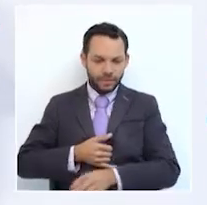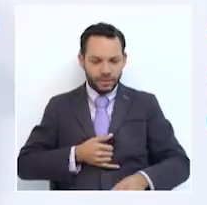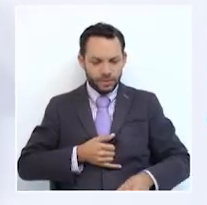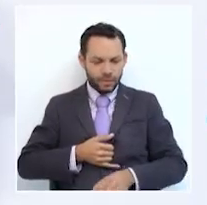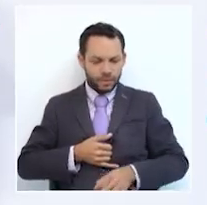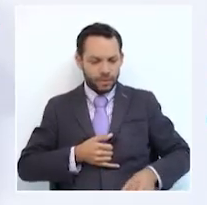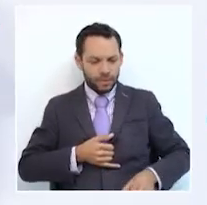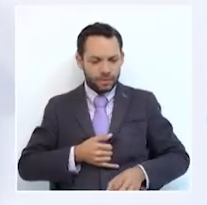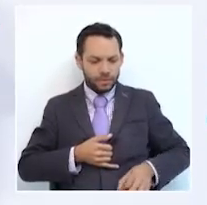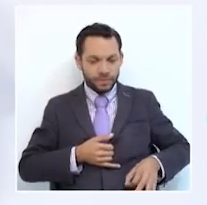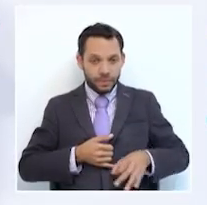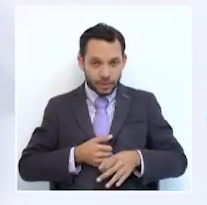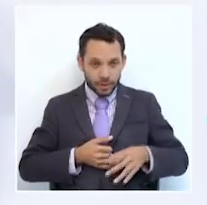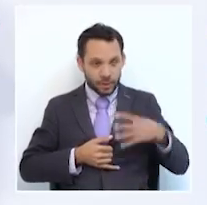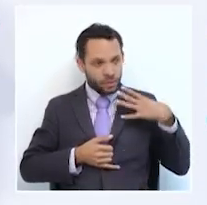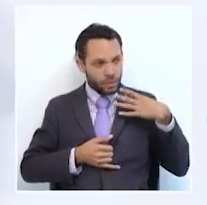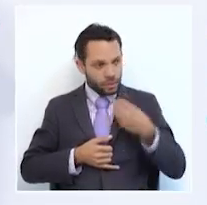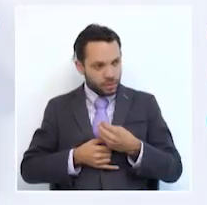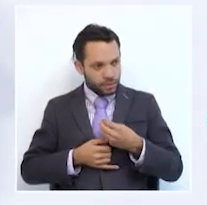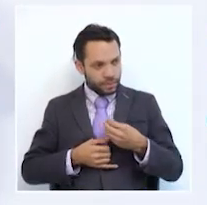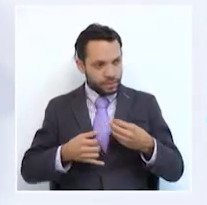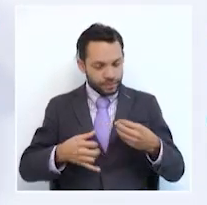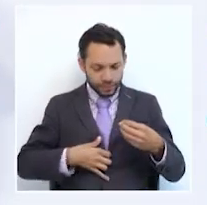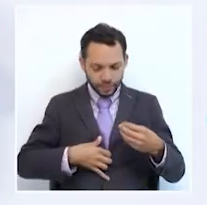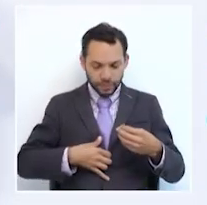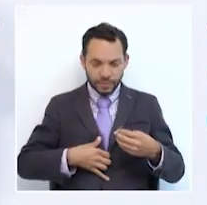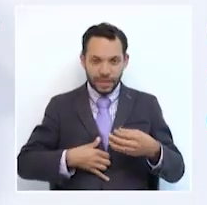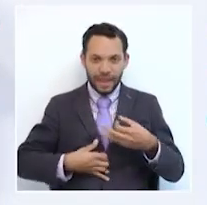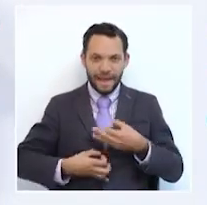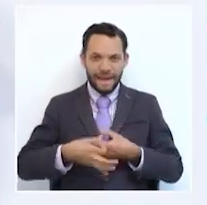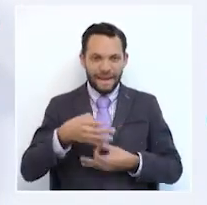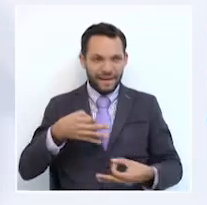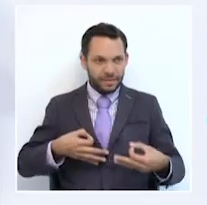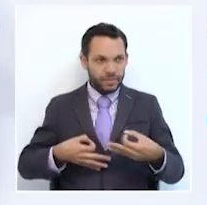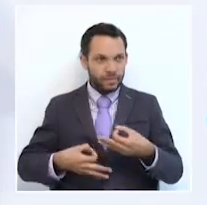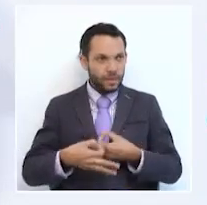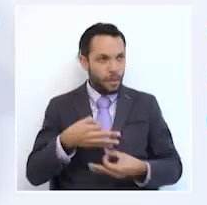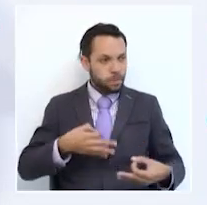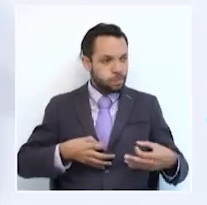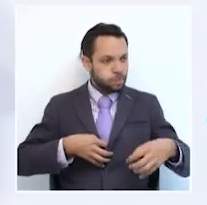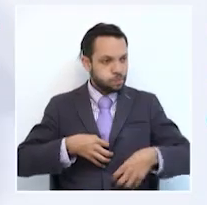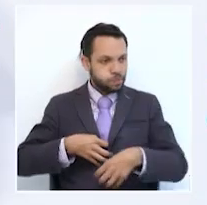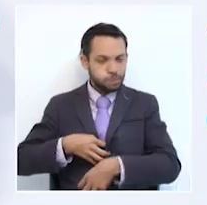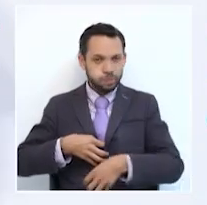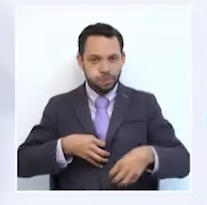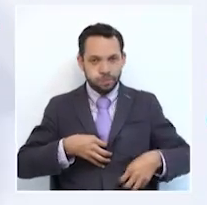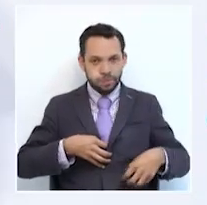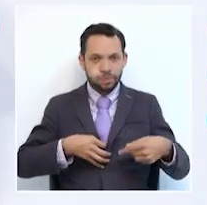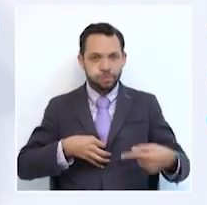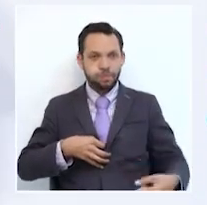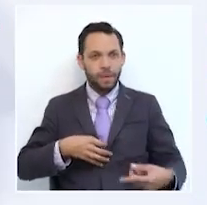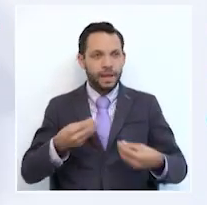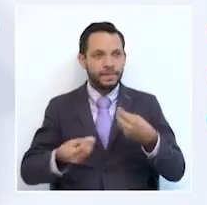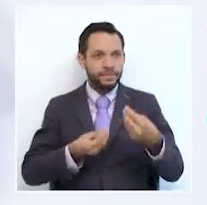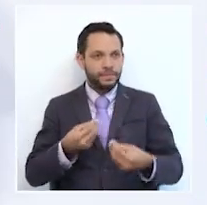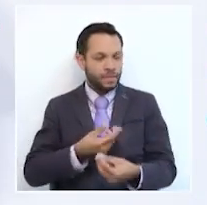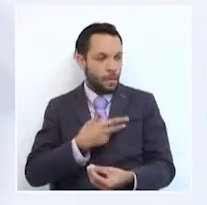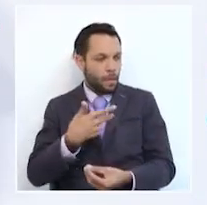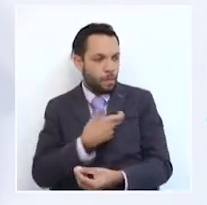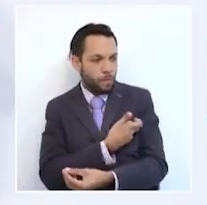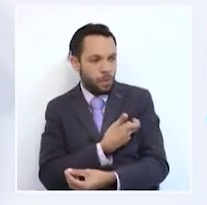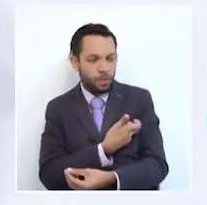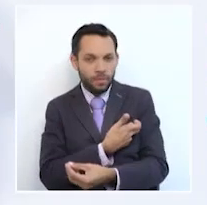que cuando se altera la flora intestinal pasan muchas cosas y por ejemplo en el pollo cuando le ponen antibióticos de antibióticos que